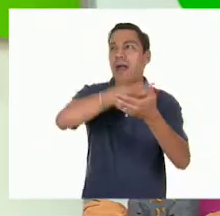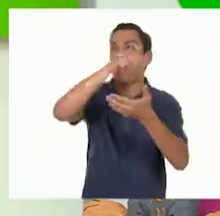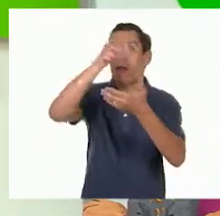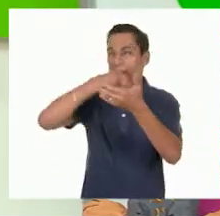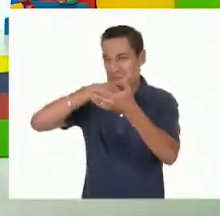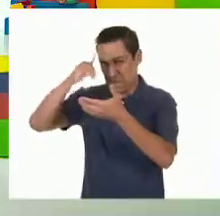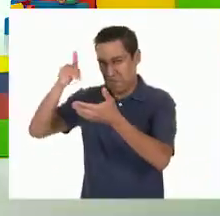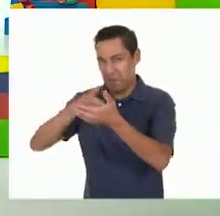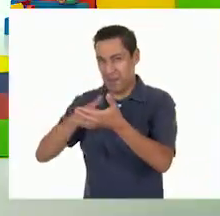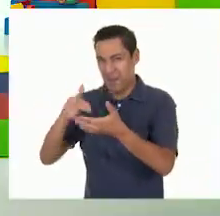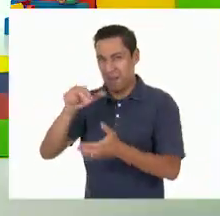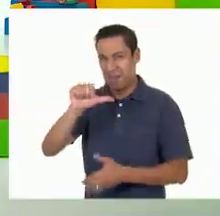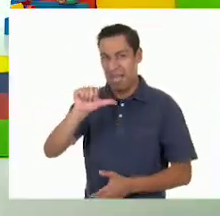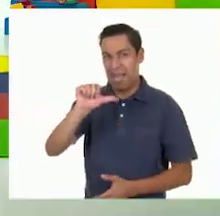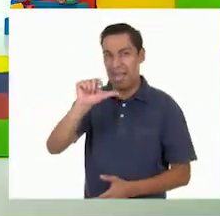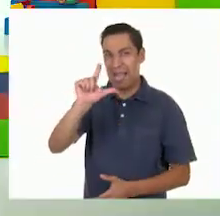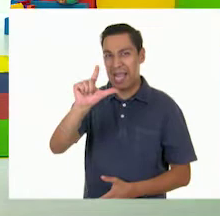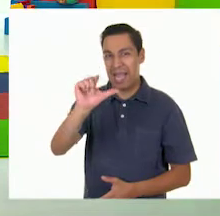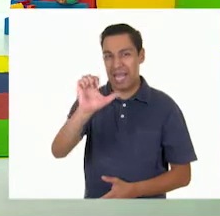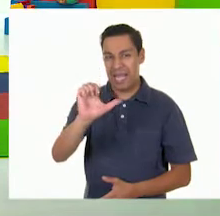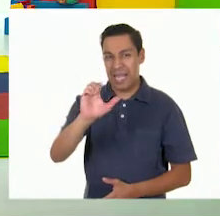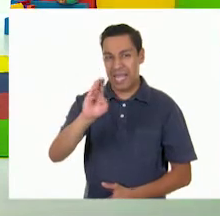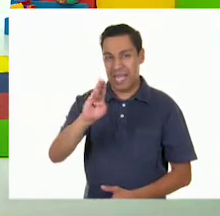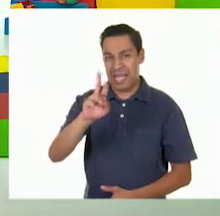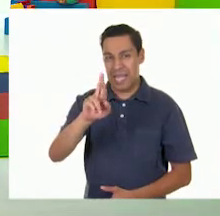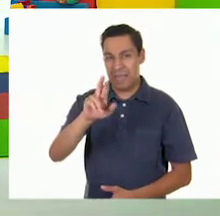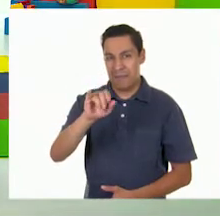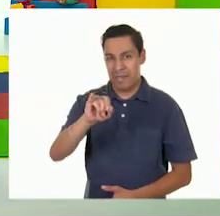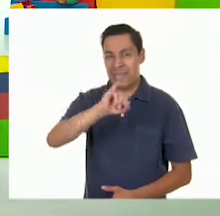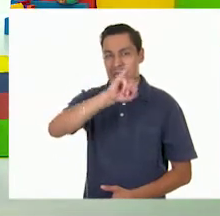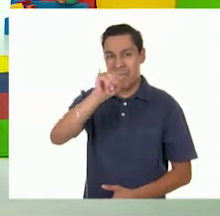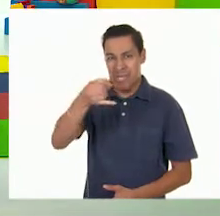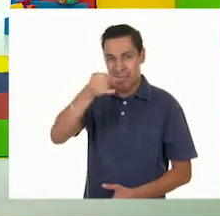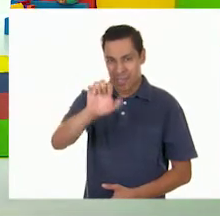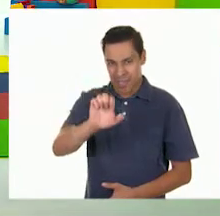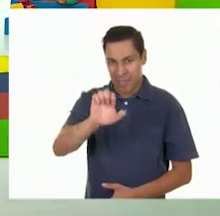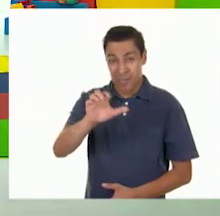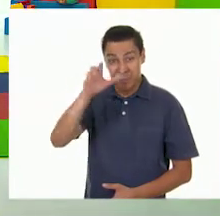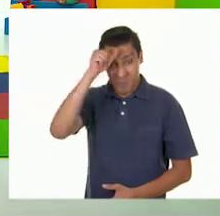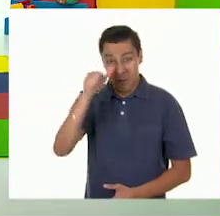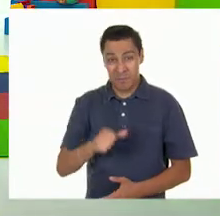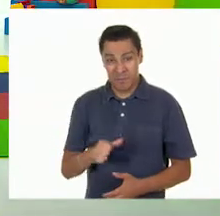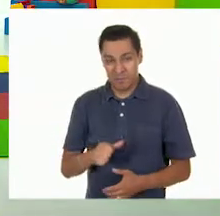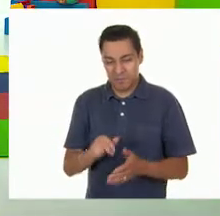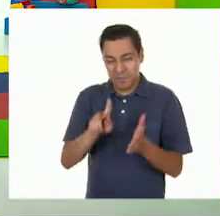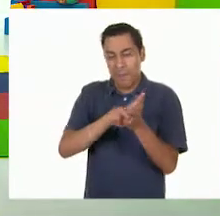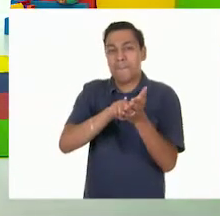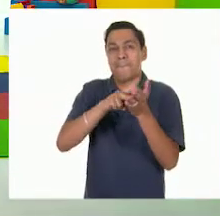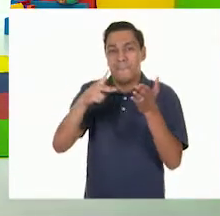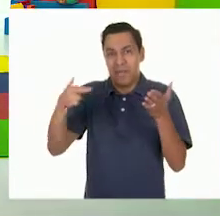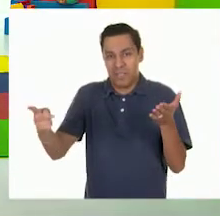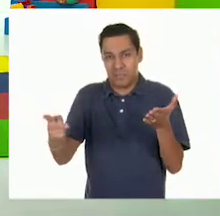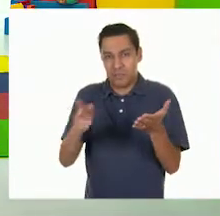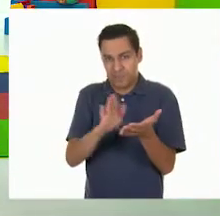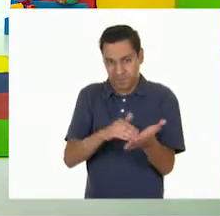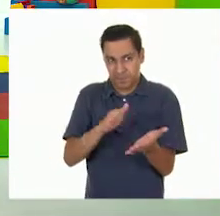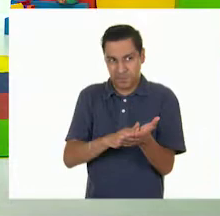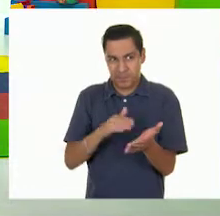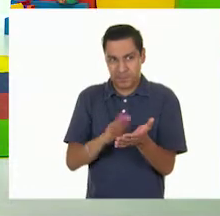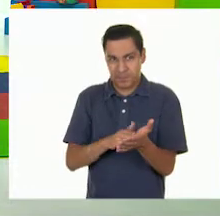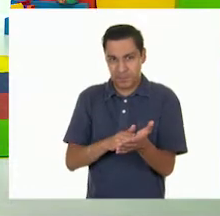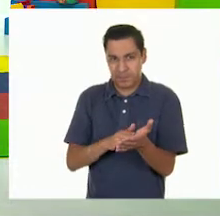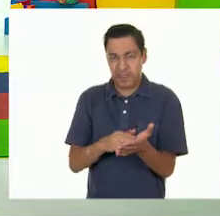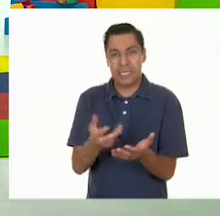a muy buena idea de hecho antes de modelar un alebrije con periódico pues hay que elaborar un boceto común